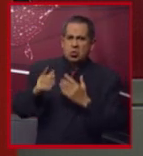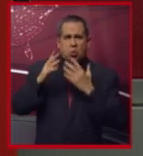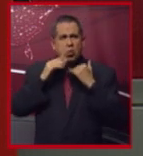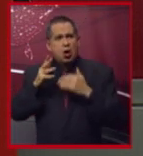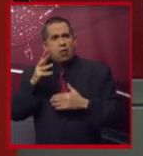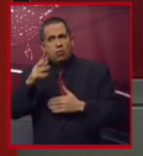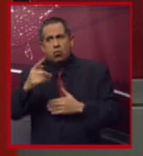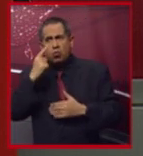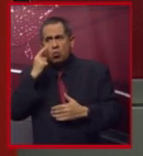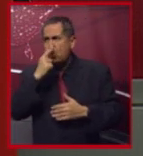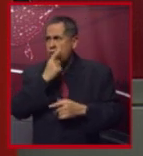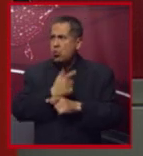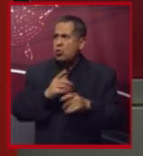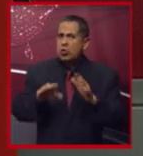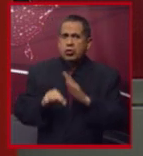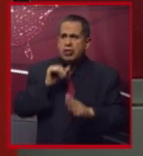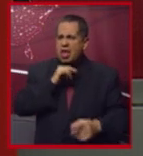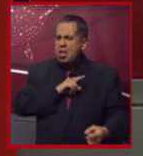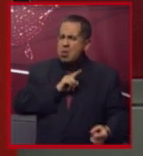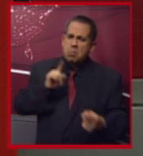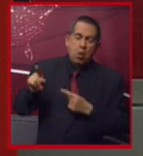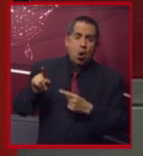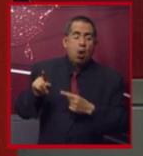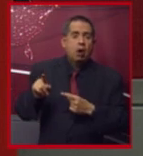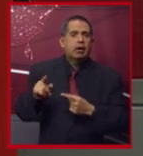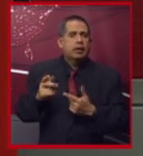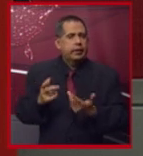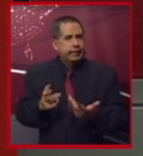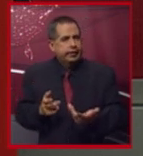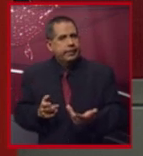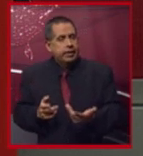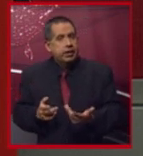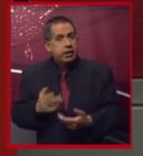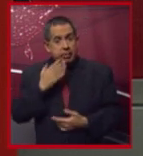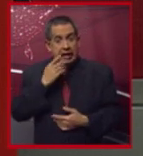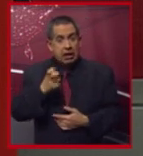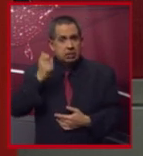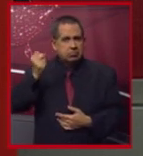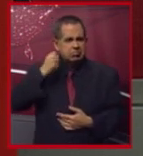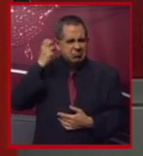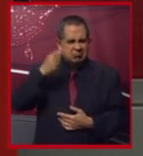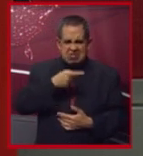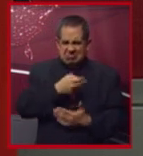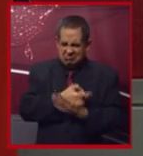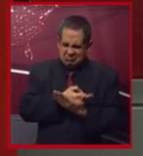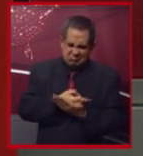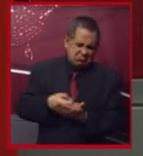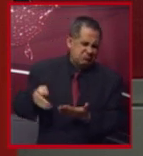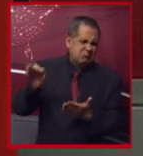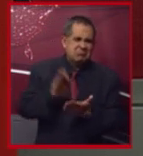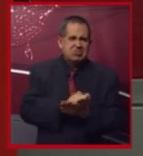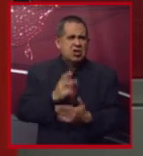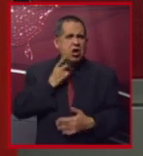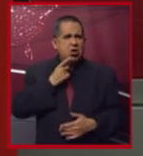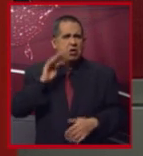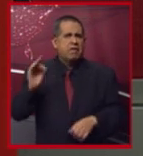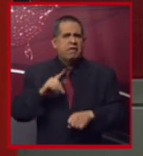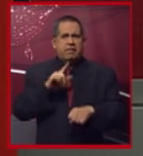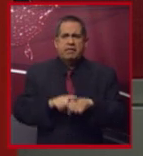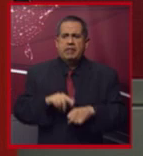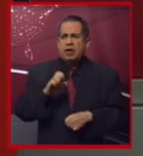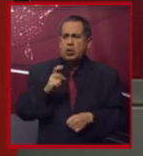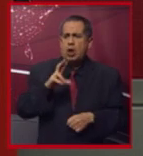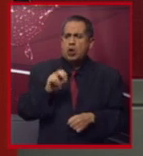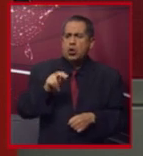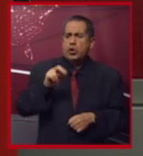una democracia en nuestro país. Y precisamente recordando esos discursos, ese valor del diputado federal Eduardo